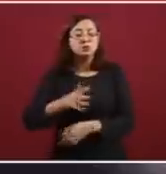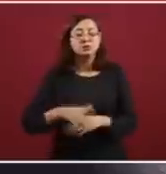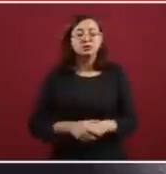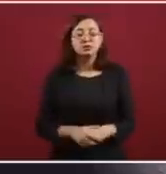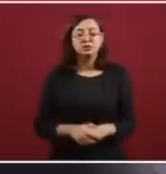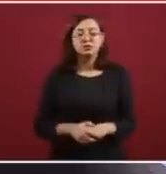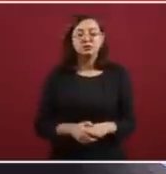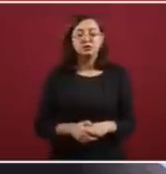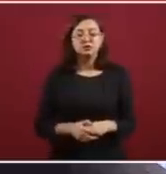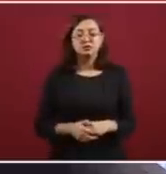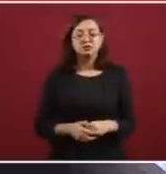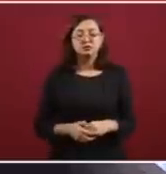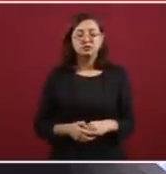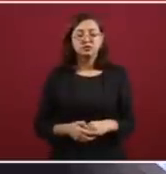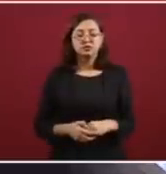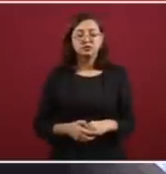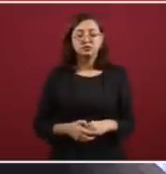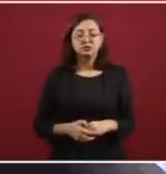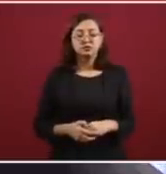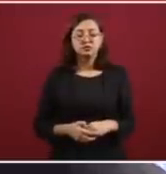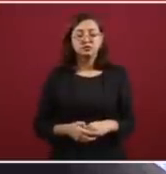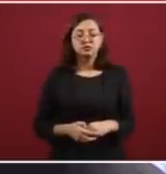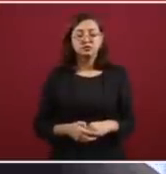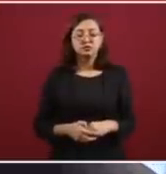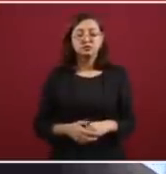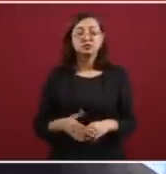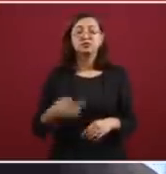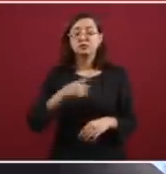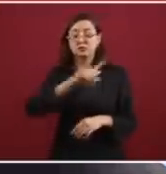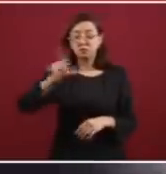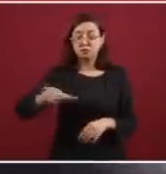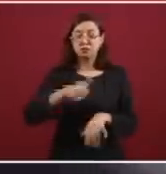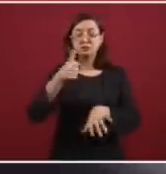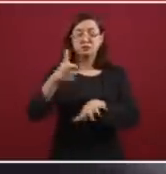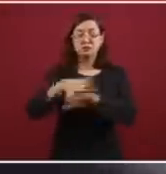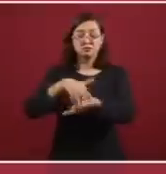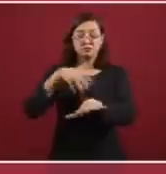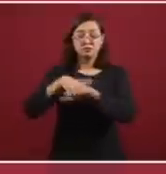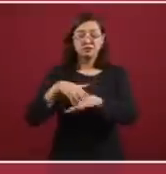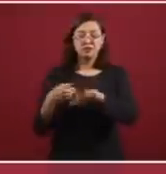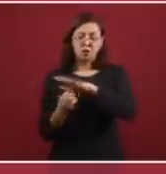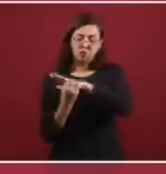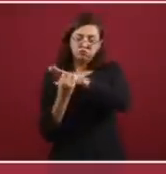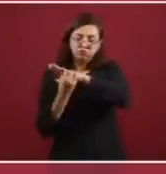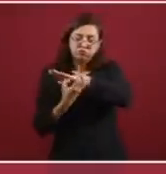cuando aparecen las ampollas,